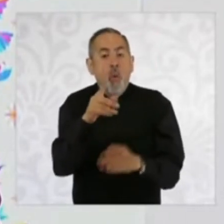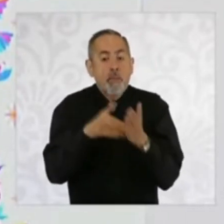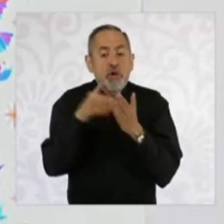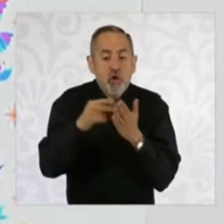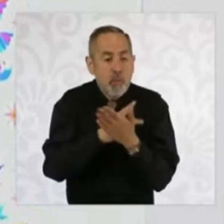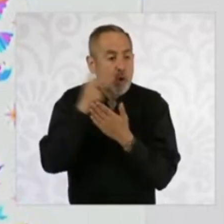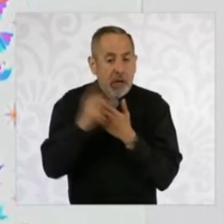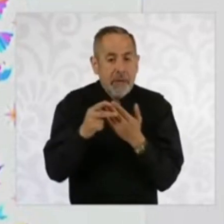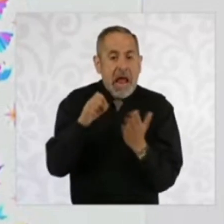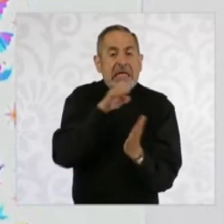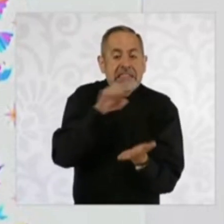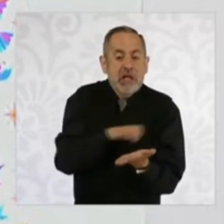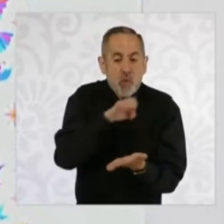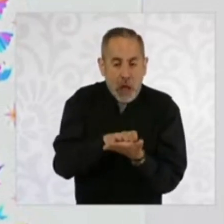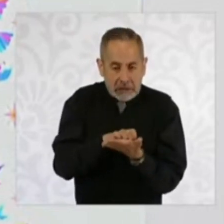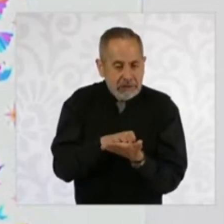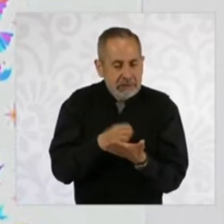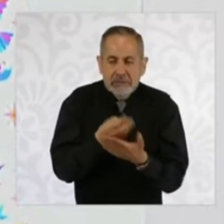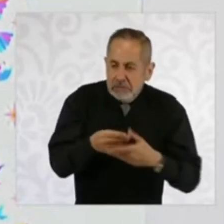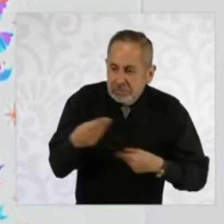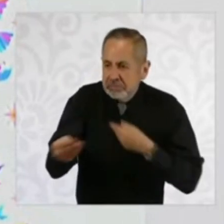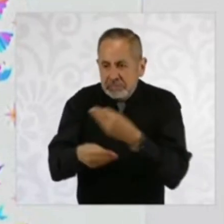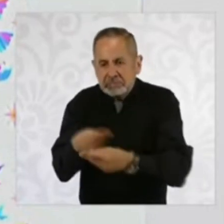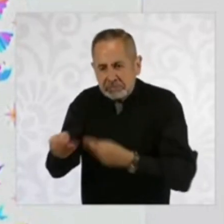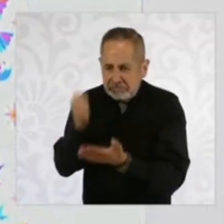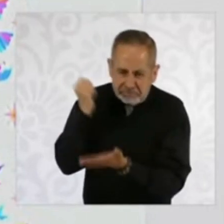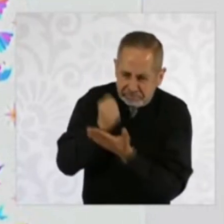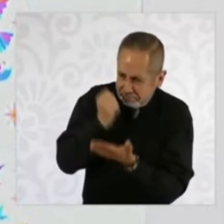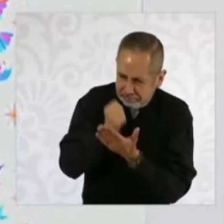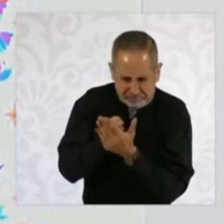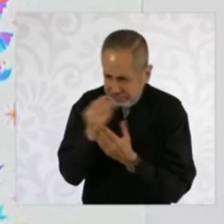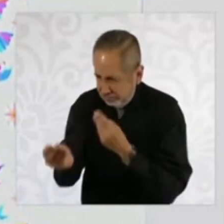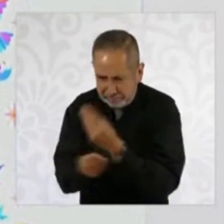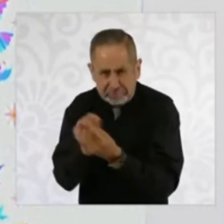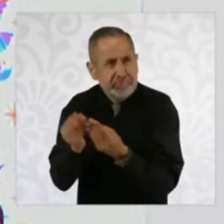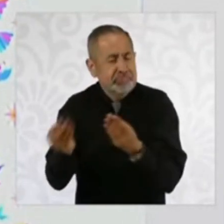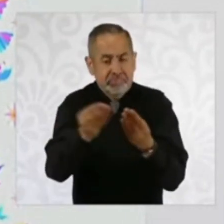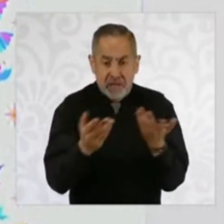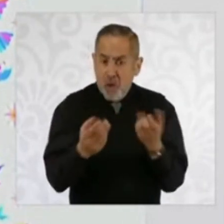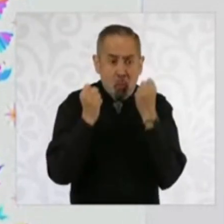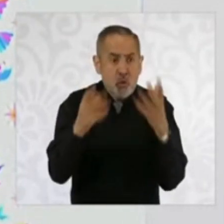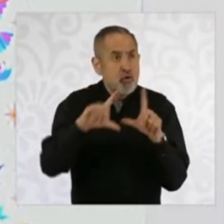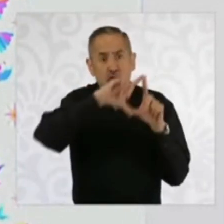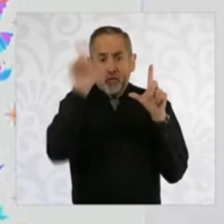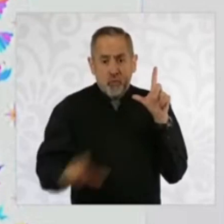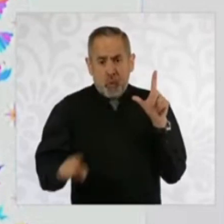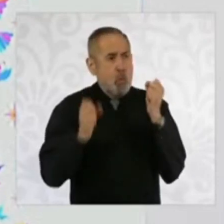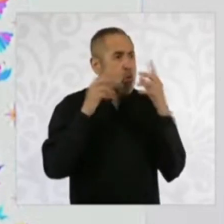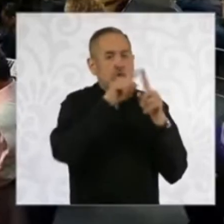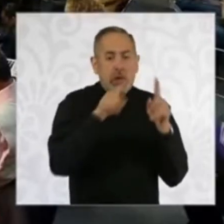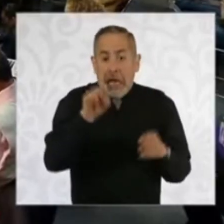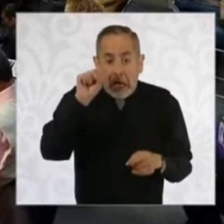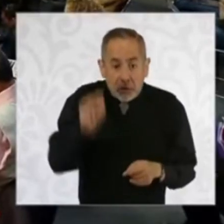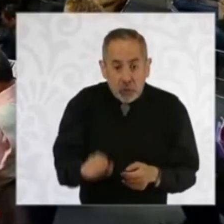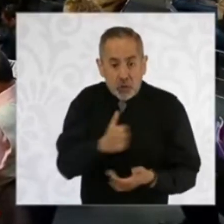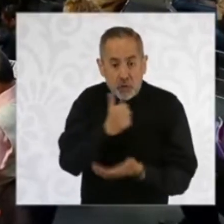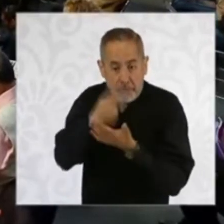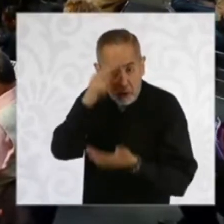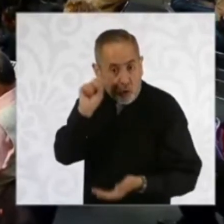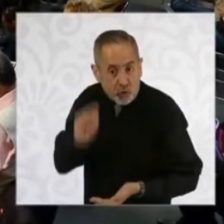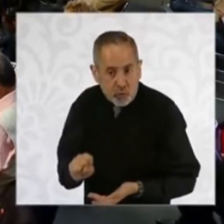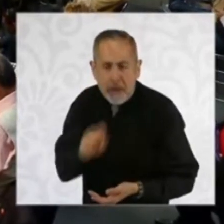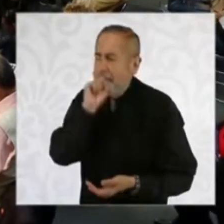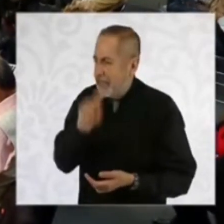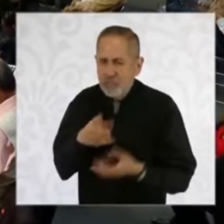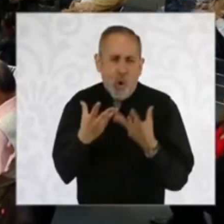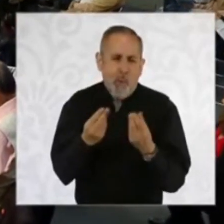de escrituraciones tiene que ver con esto. Hay muchísimos lugares en el país que tienen esa característica. El sur de la Ciudad de México tiene